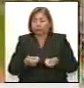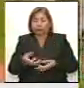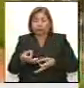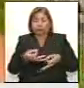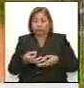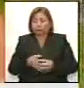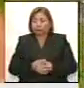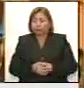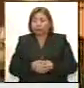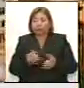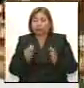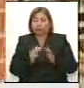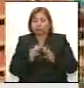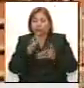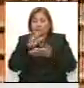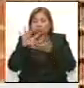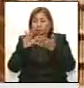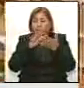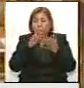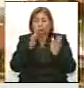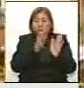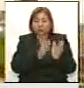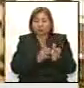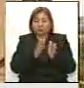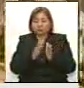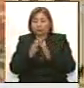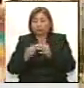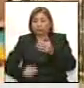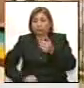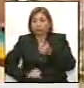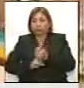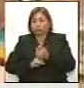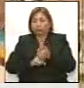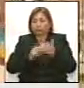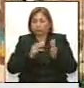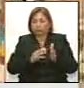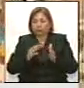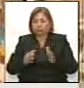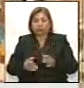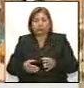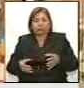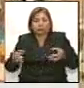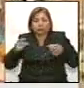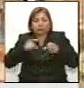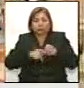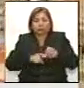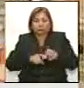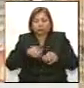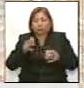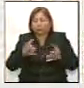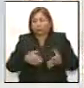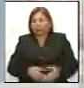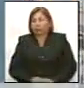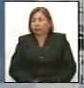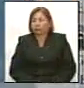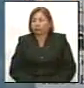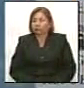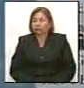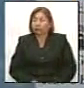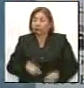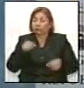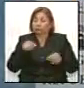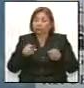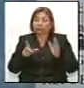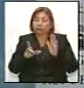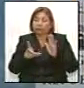sociales y ambientales para el desarrollo urbano sostenible, ordenado e inclusivo de las ciudades. Esta ley tiene